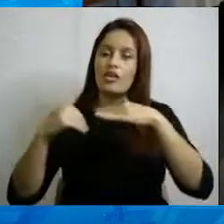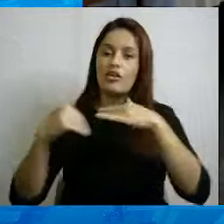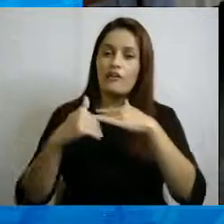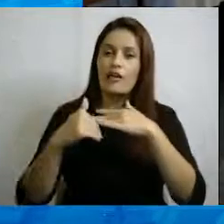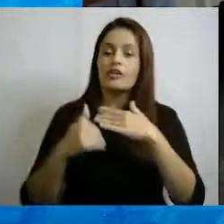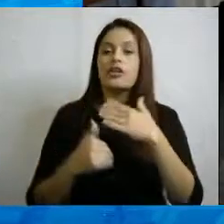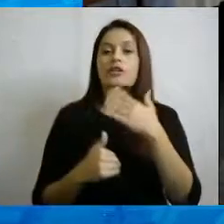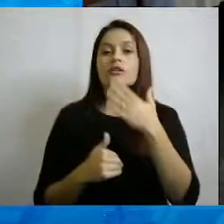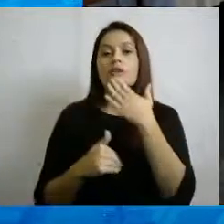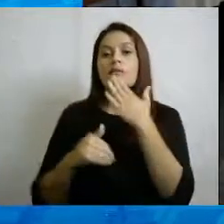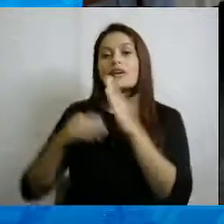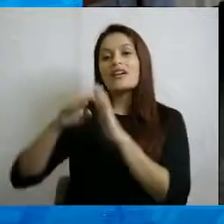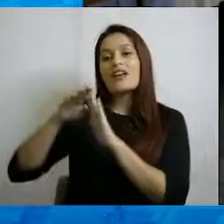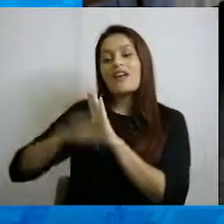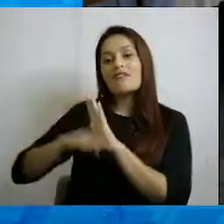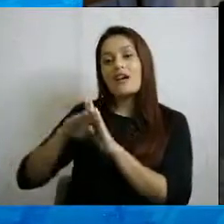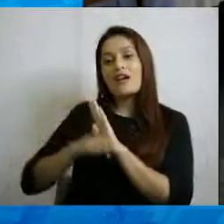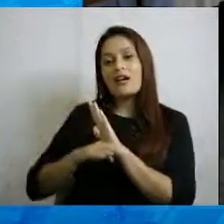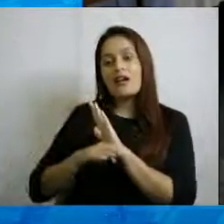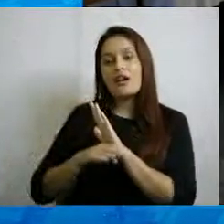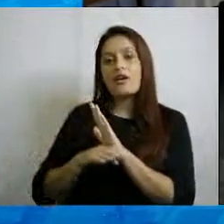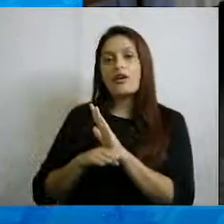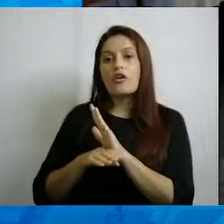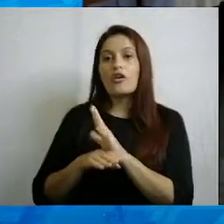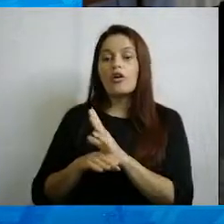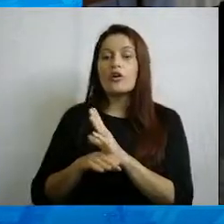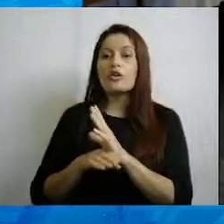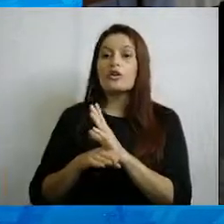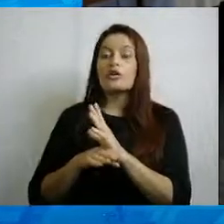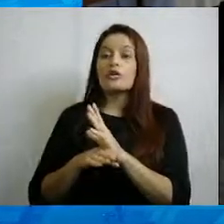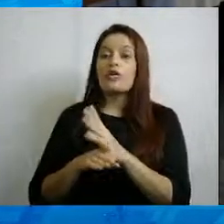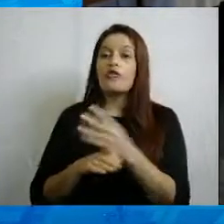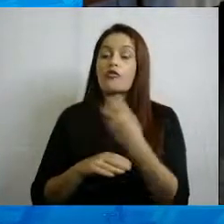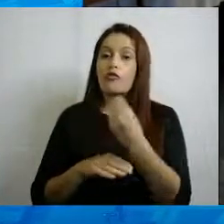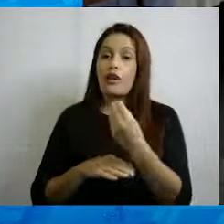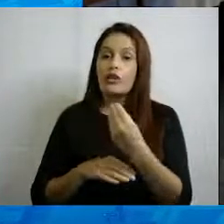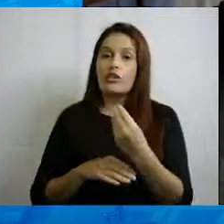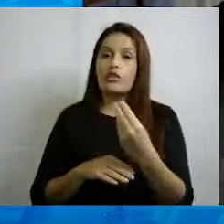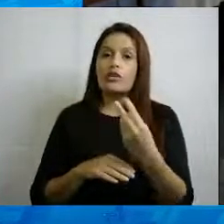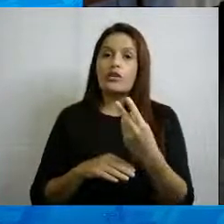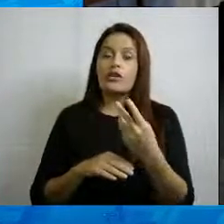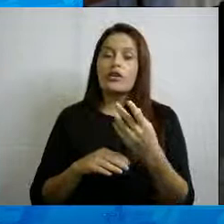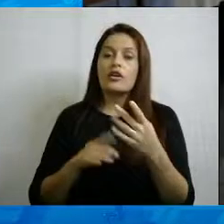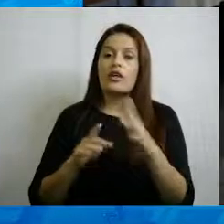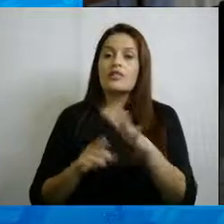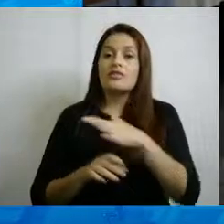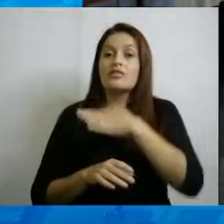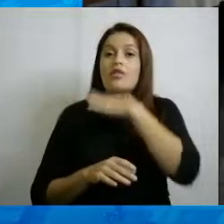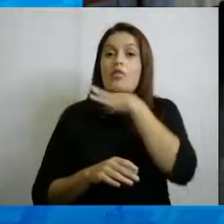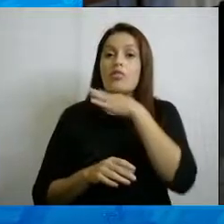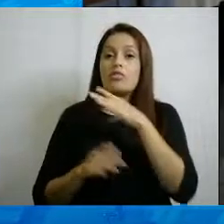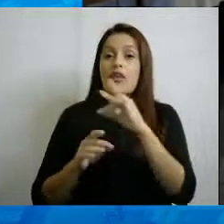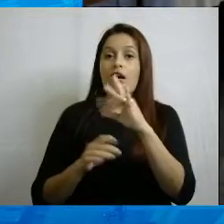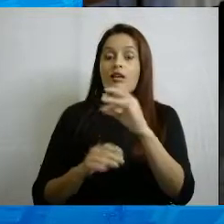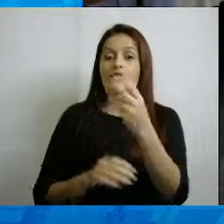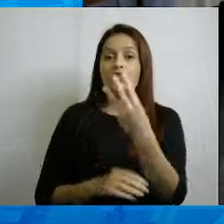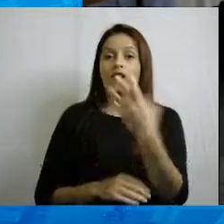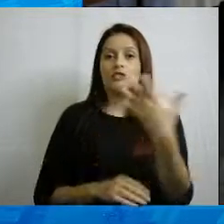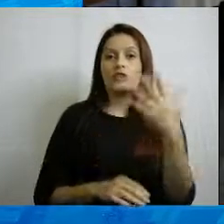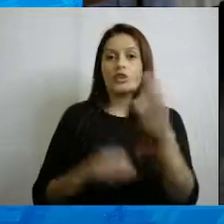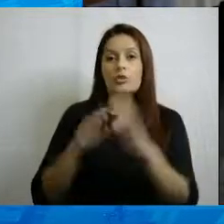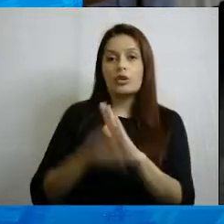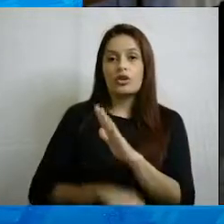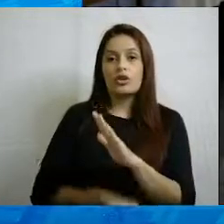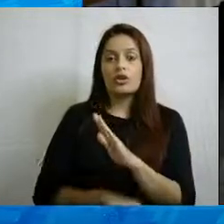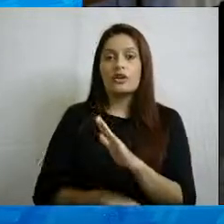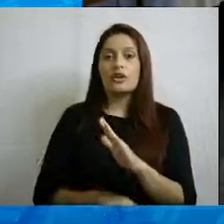la rebaja que se propone igual es un monto considerable, o sea, la deuda asciende a los 35 millones y se rebaja, yo diría,